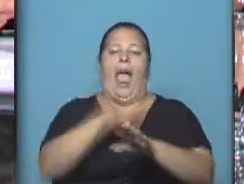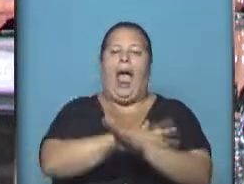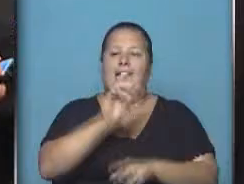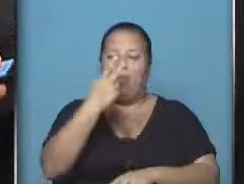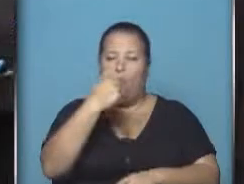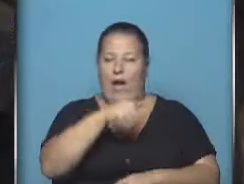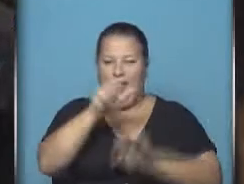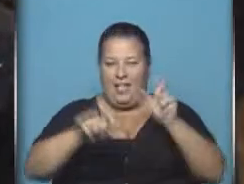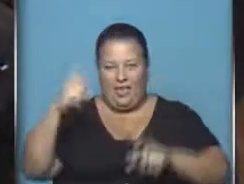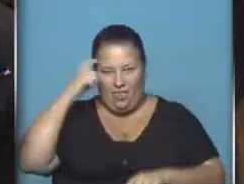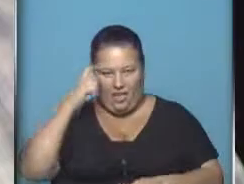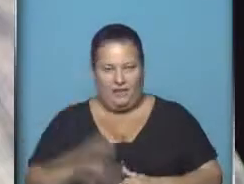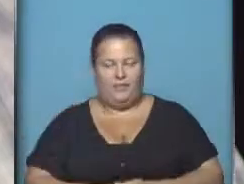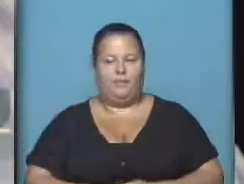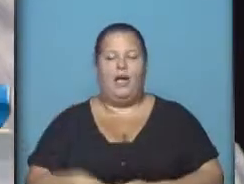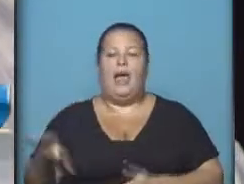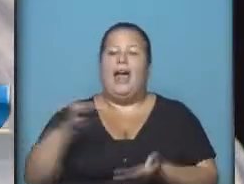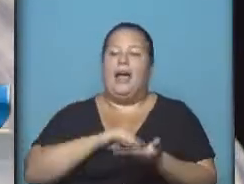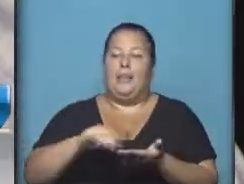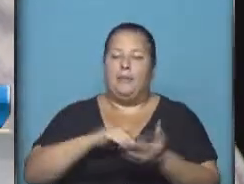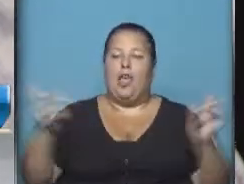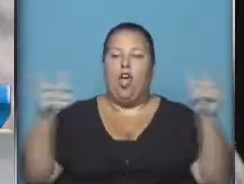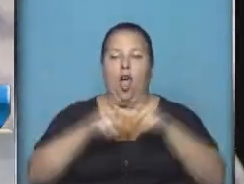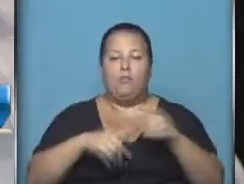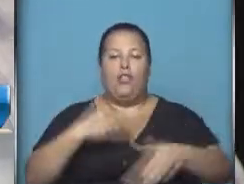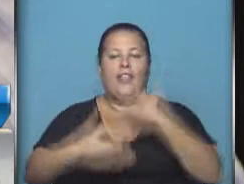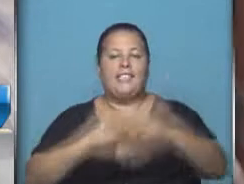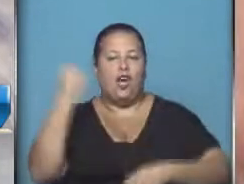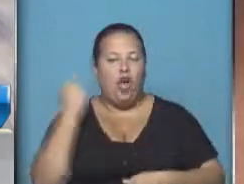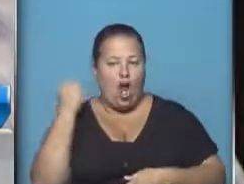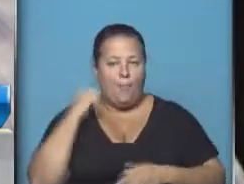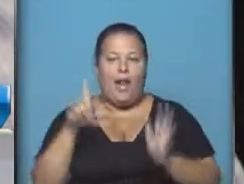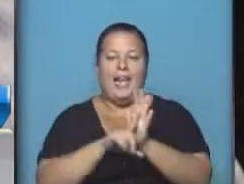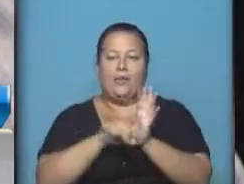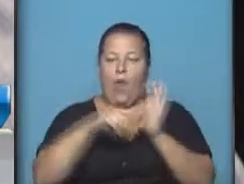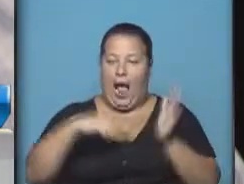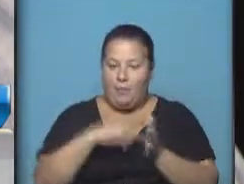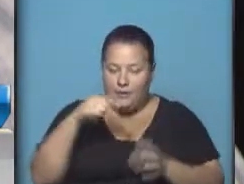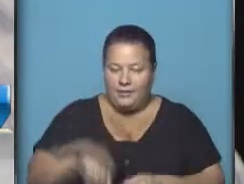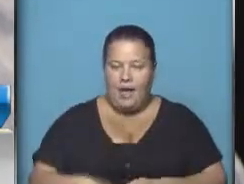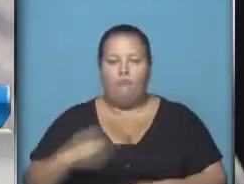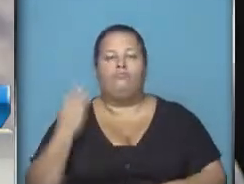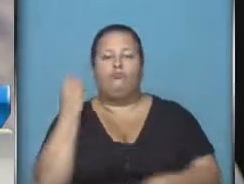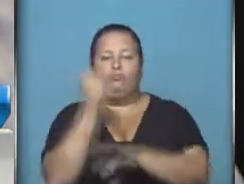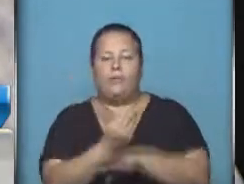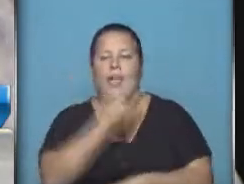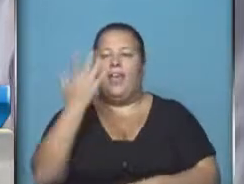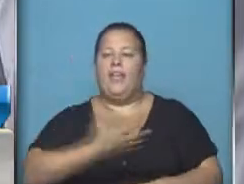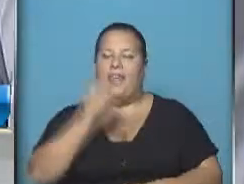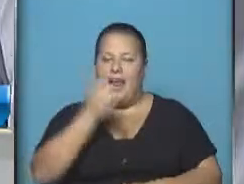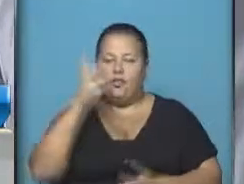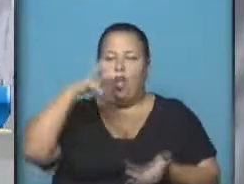personas. Ante los diputados de la Comisión de Desarrollo Económico de la legislatura porteña, se presentó el director de la